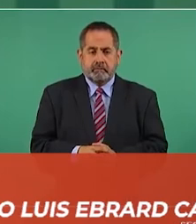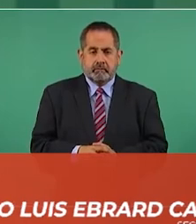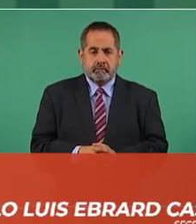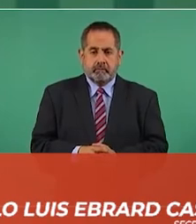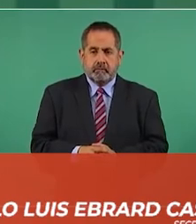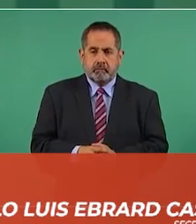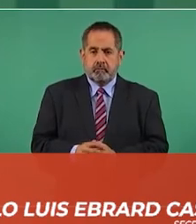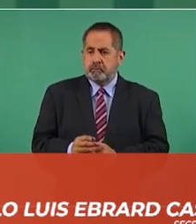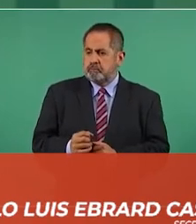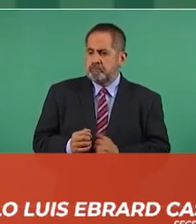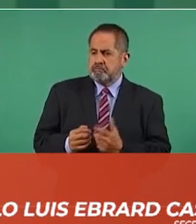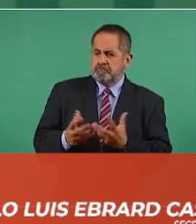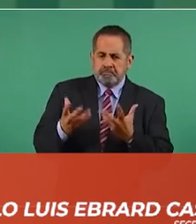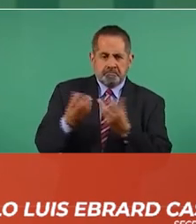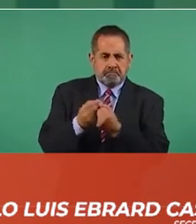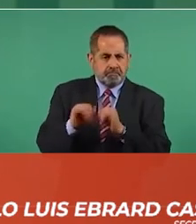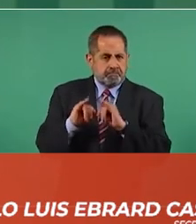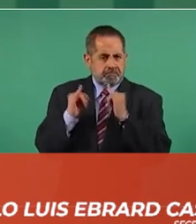pues, muy